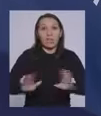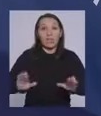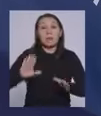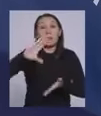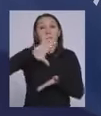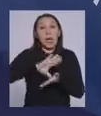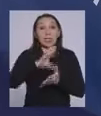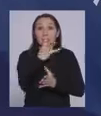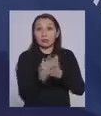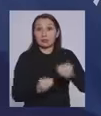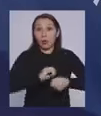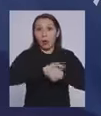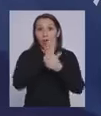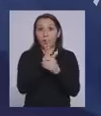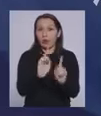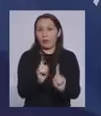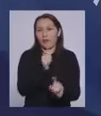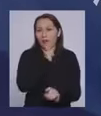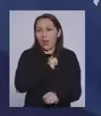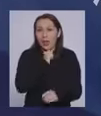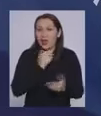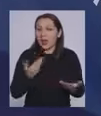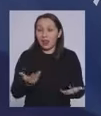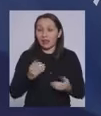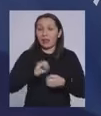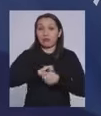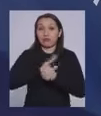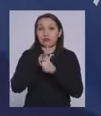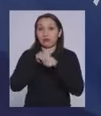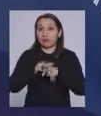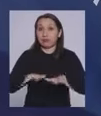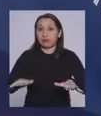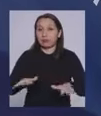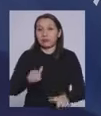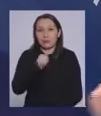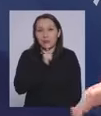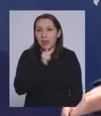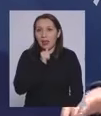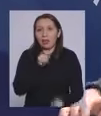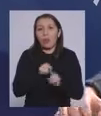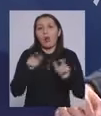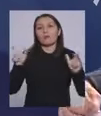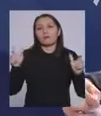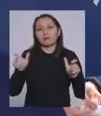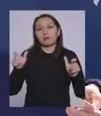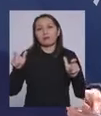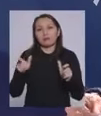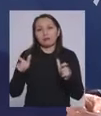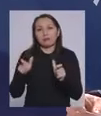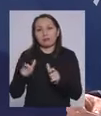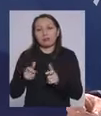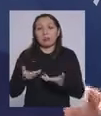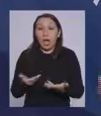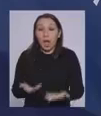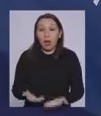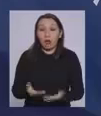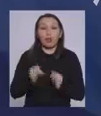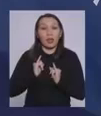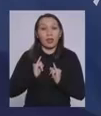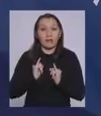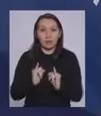país todavía de la pandemia por el coronavirus. A continuación, vamos a